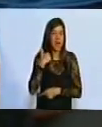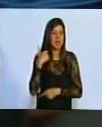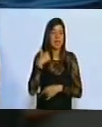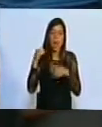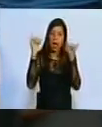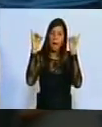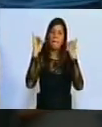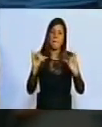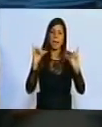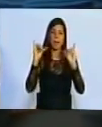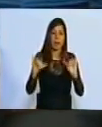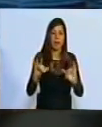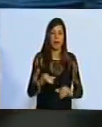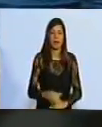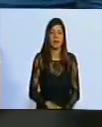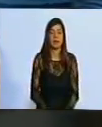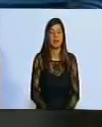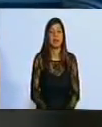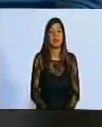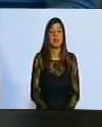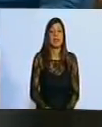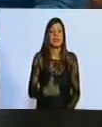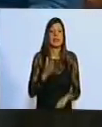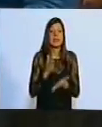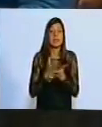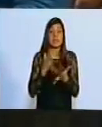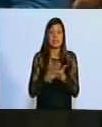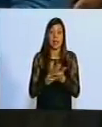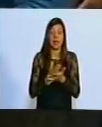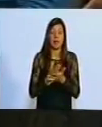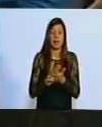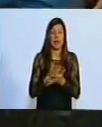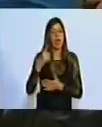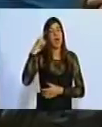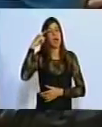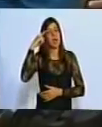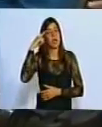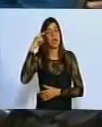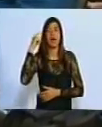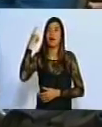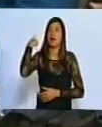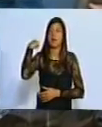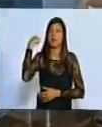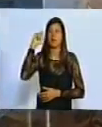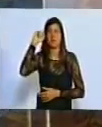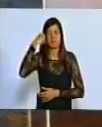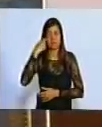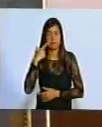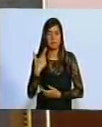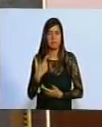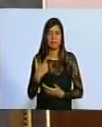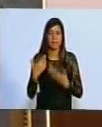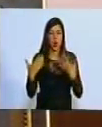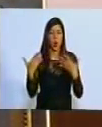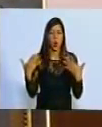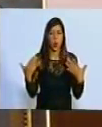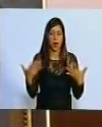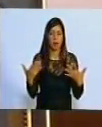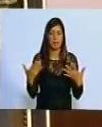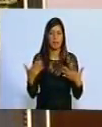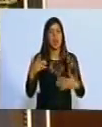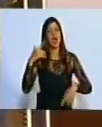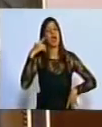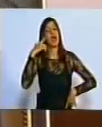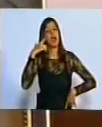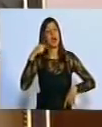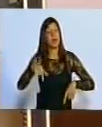misma. Y siempre, yo lo recordaba ayer, cuando,